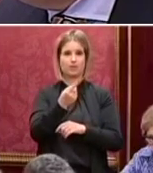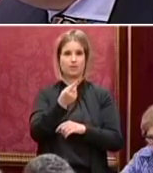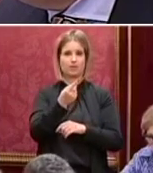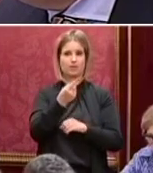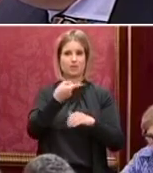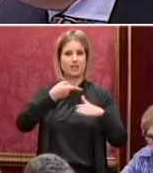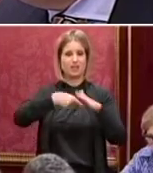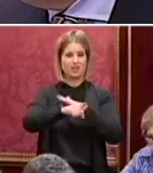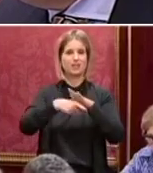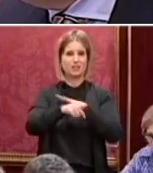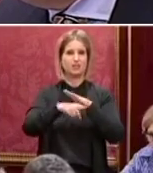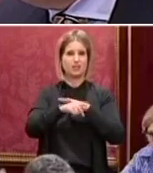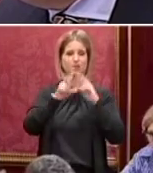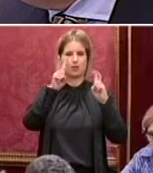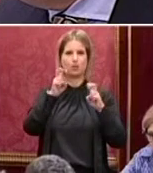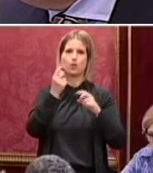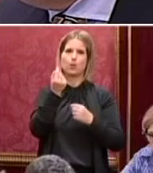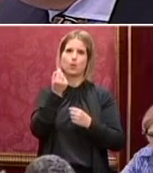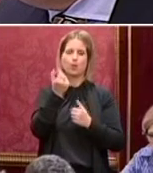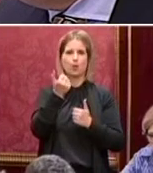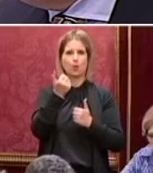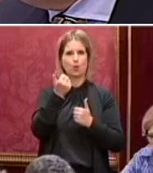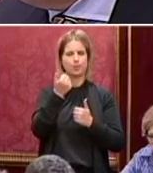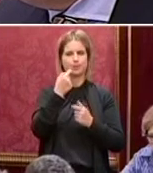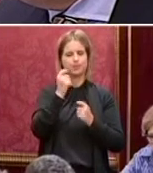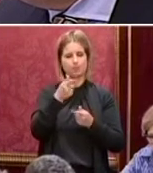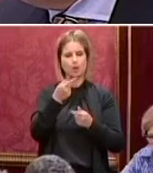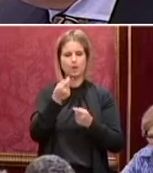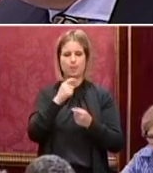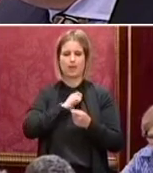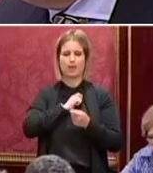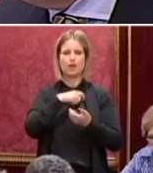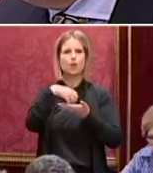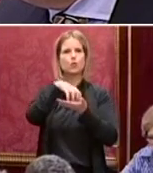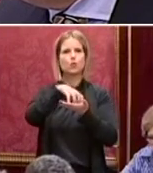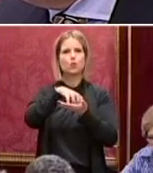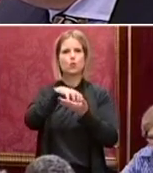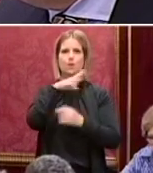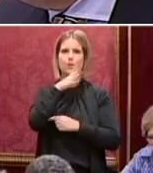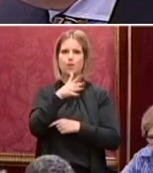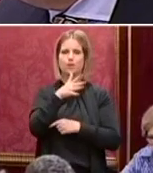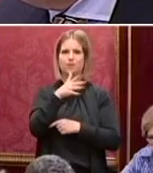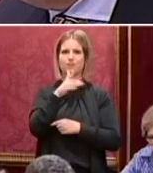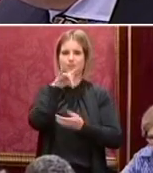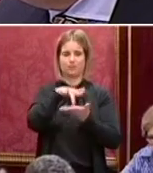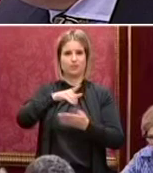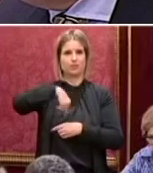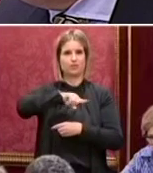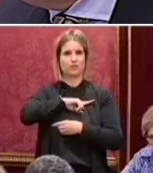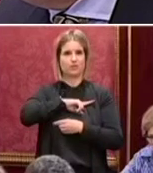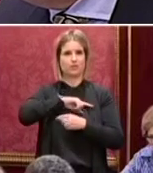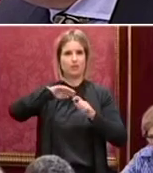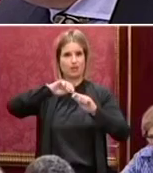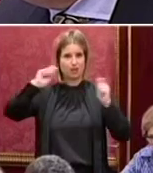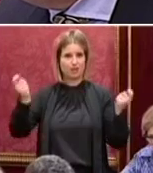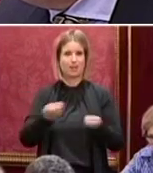la gestión es lo que yo sí pongo un poco en duda, porque también nosotros en la